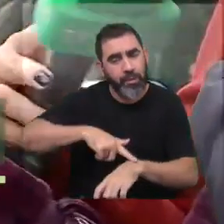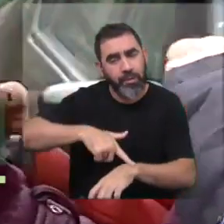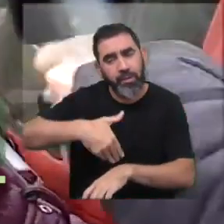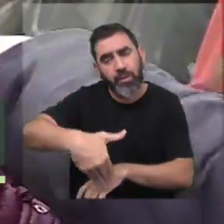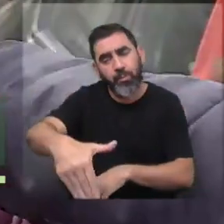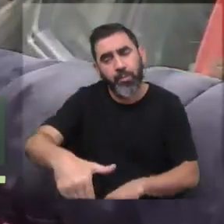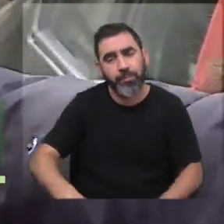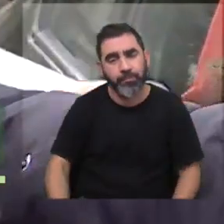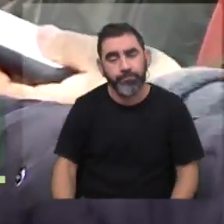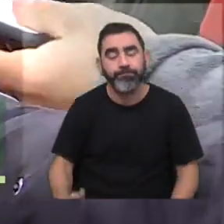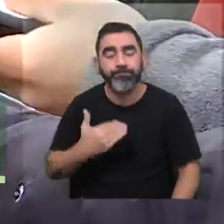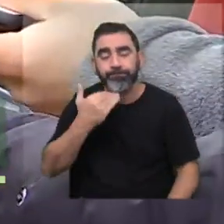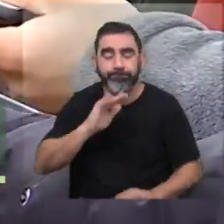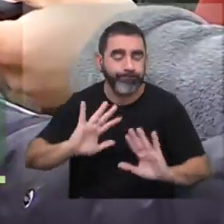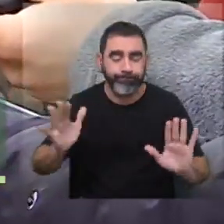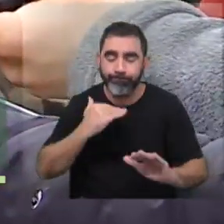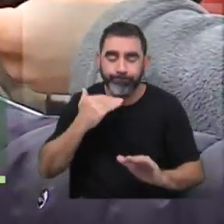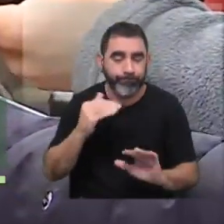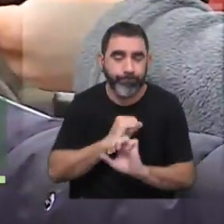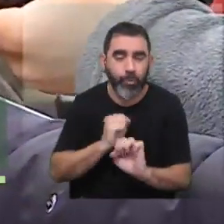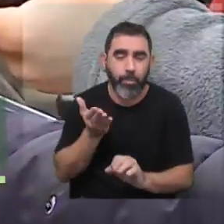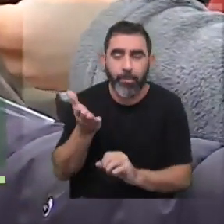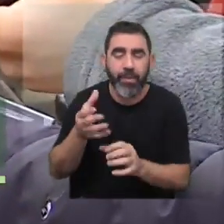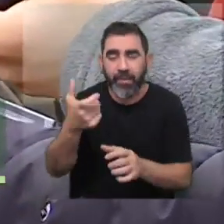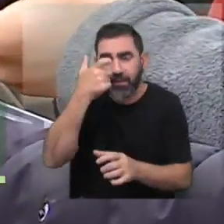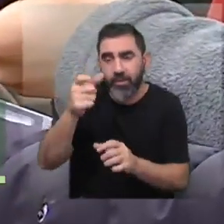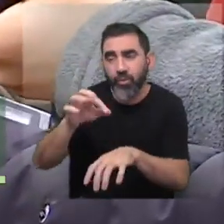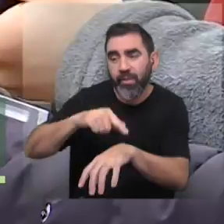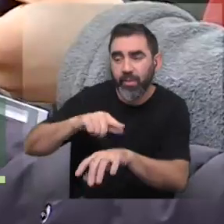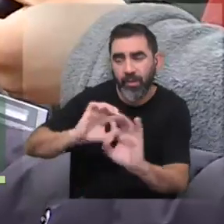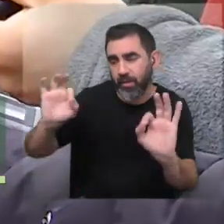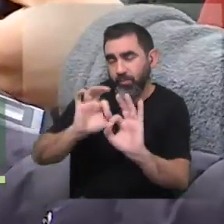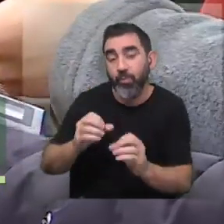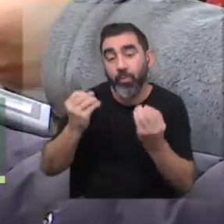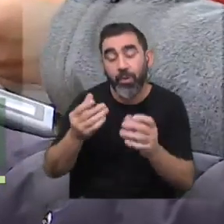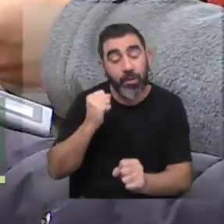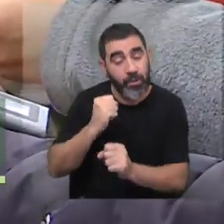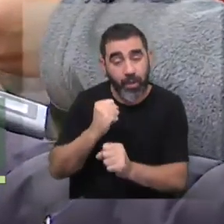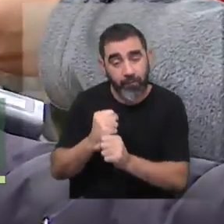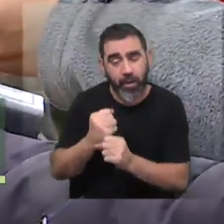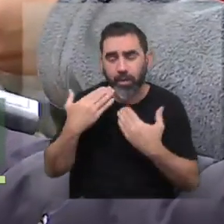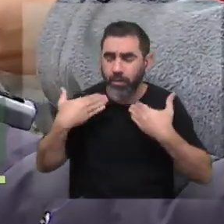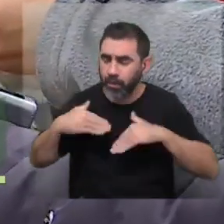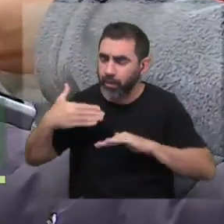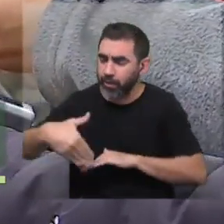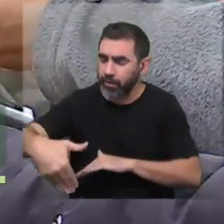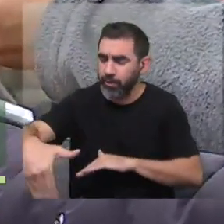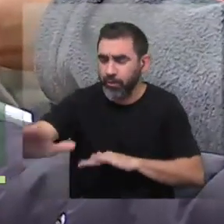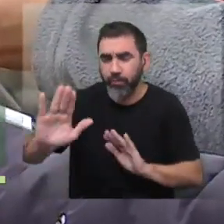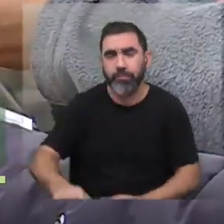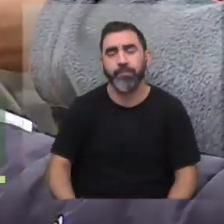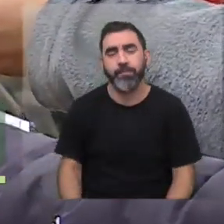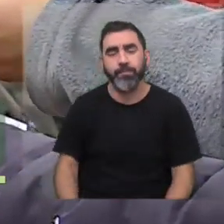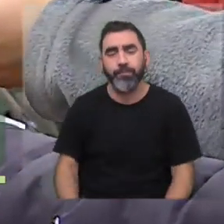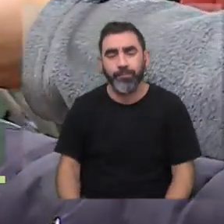llevar no tenemos una estimación no le pedí al equipo técnico una una estimación porque aparte el tema es que trabajen y que trabajen tranquilos en los tiempos que sean